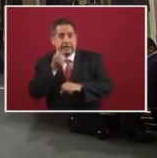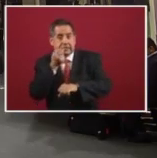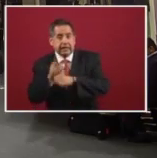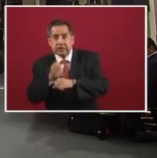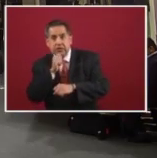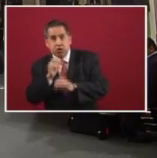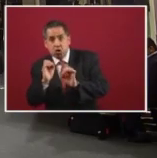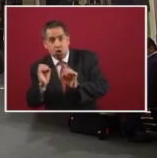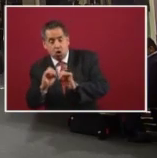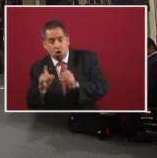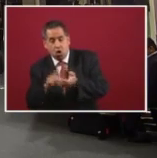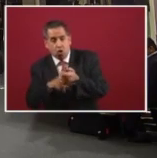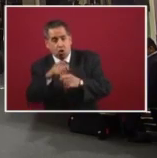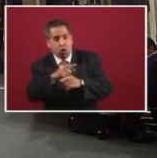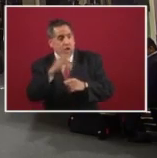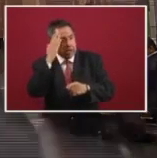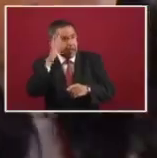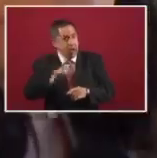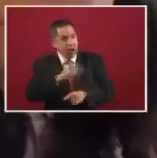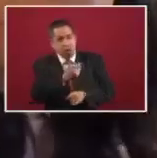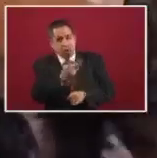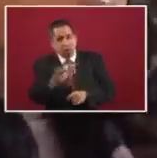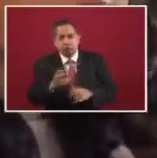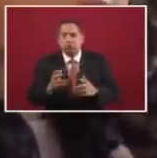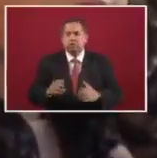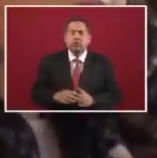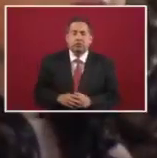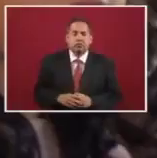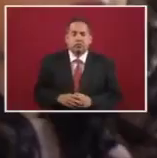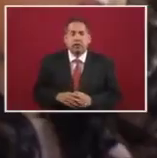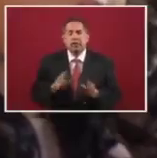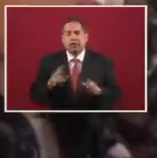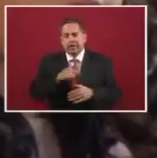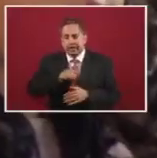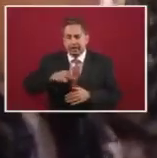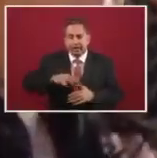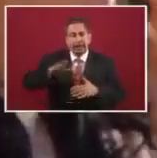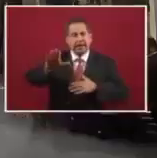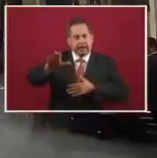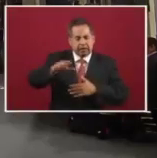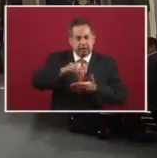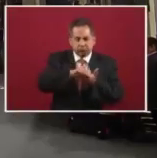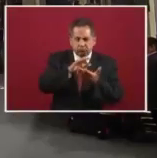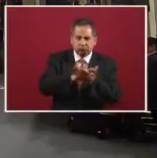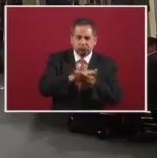con ese líder, hay otros más. En todos los casos lo tiene que hacer.